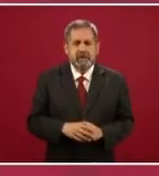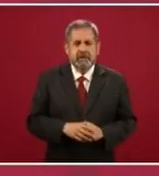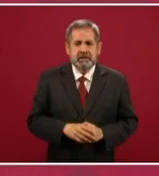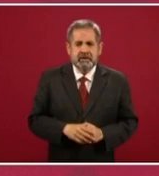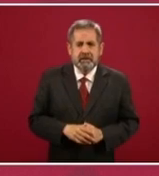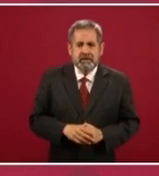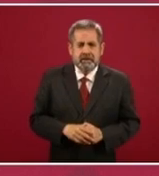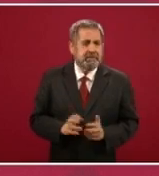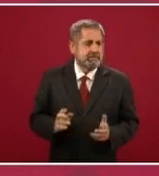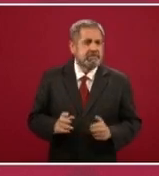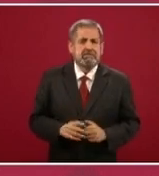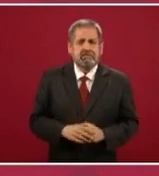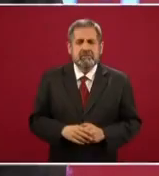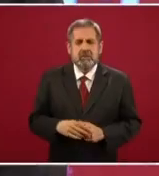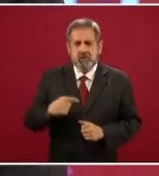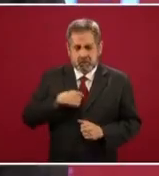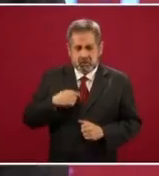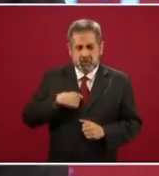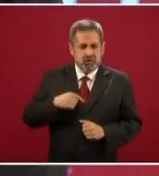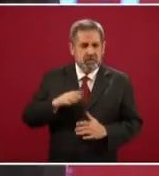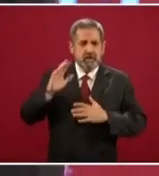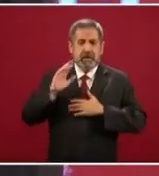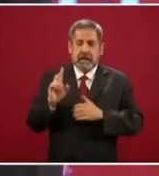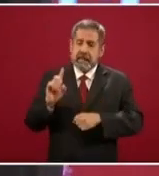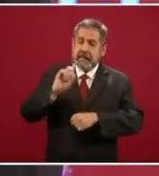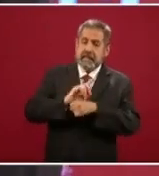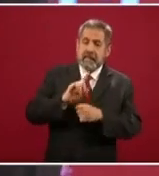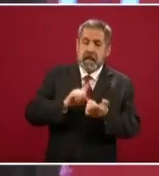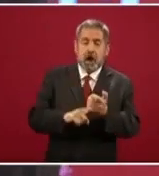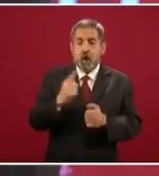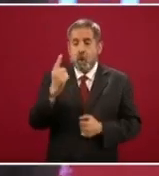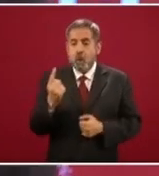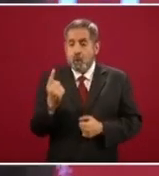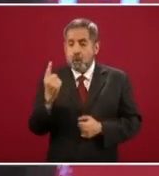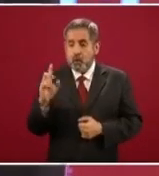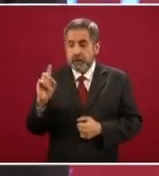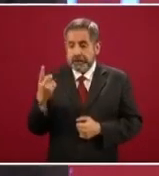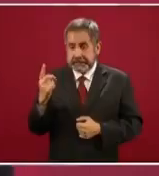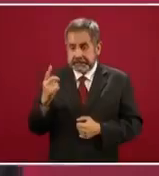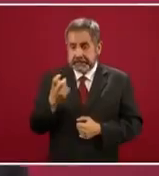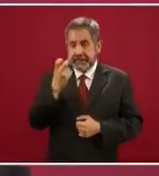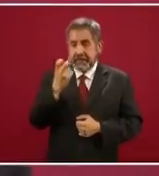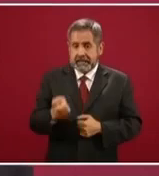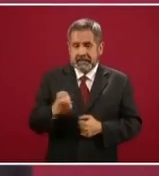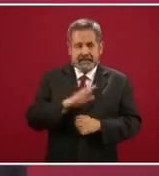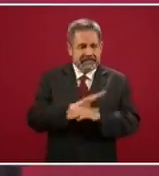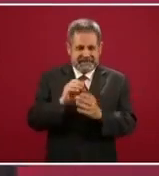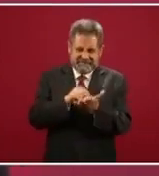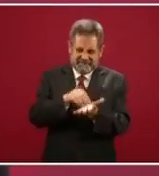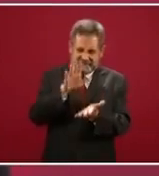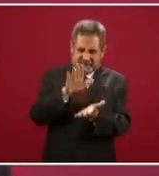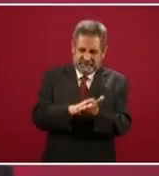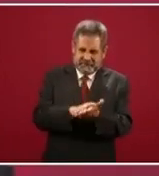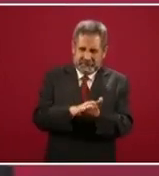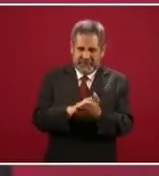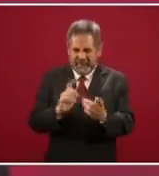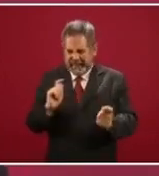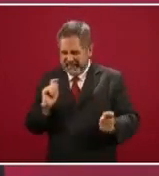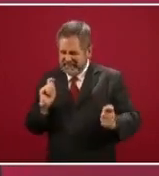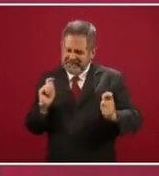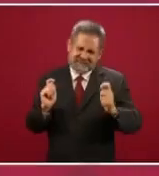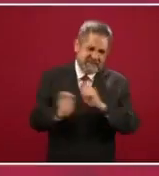Yo me comprometí a que el día 1 de diciembre dejaba establecidas las bases de la